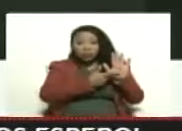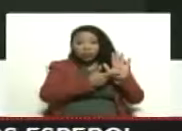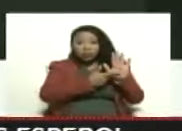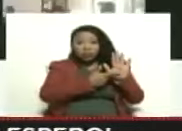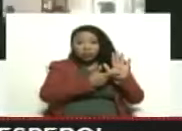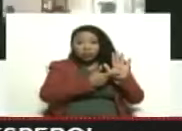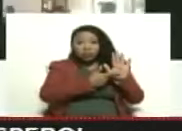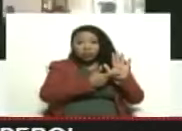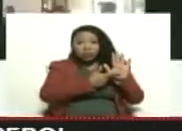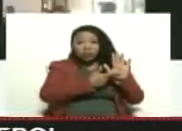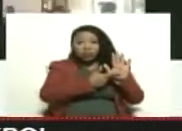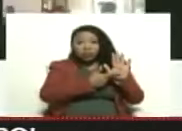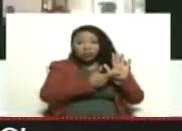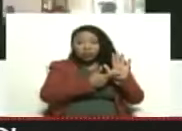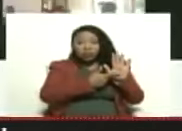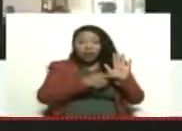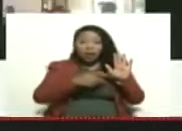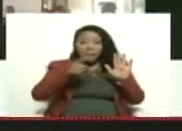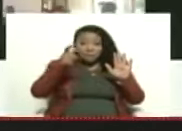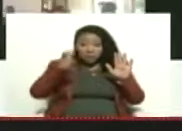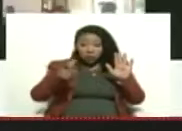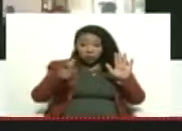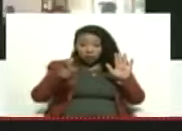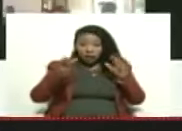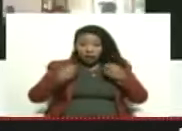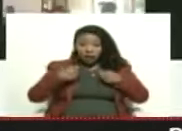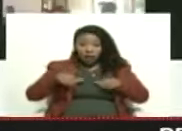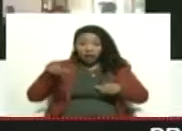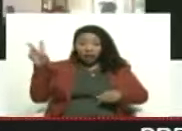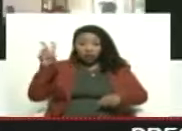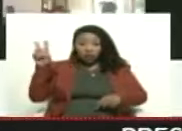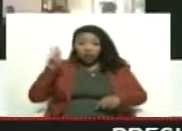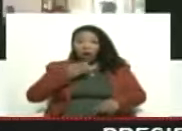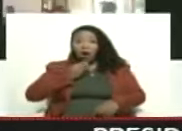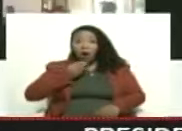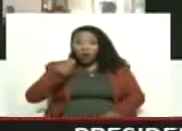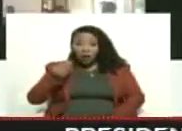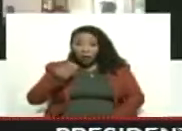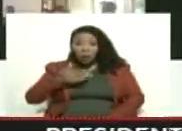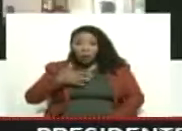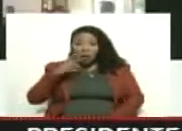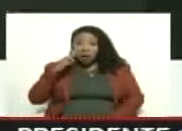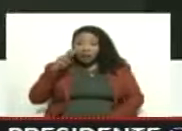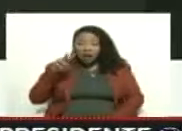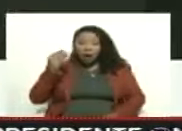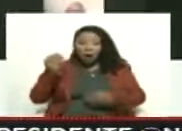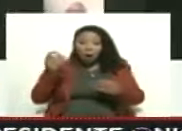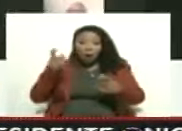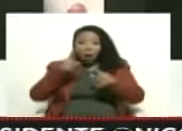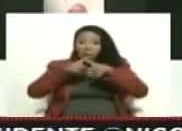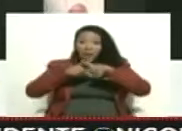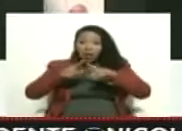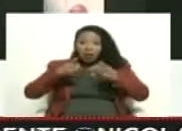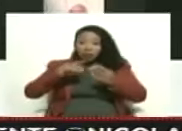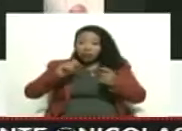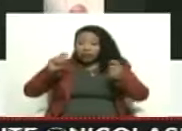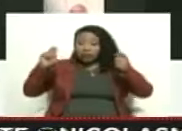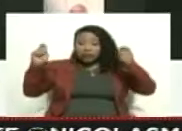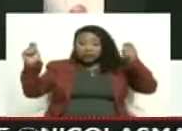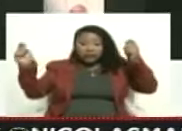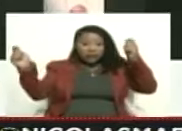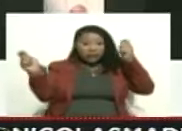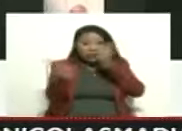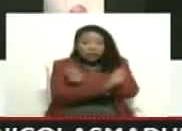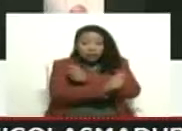pudiera el venezolano sobre todo los más jóvenes ver El Salto que se ha